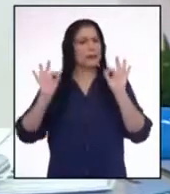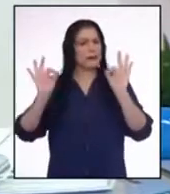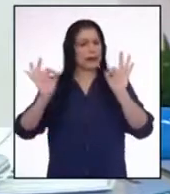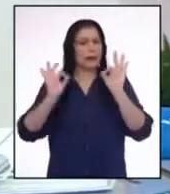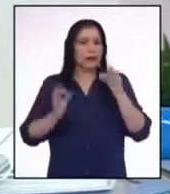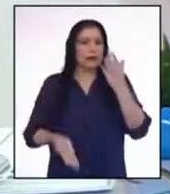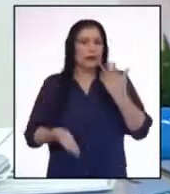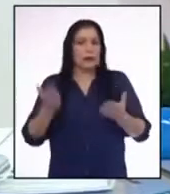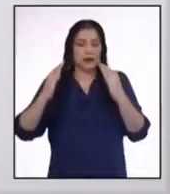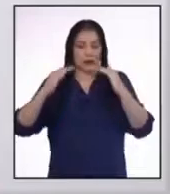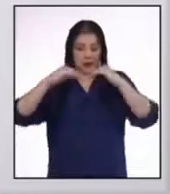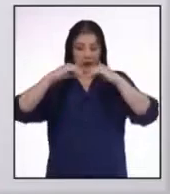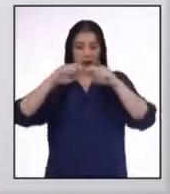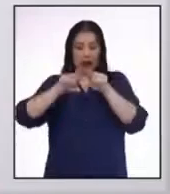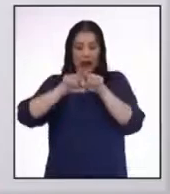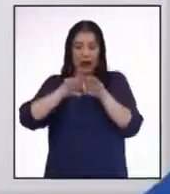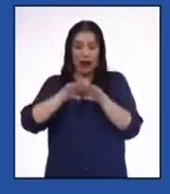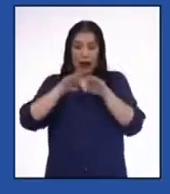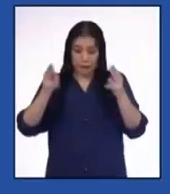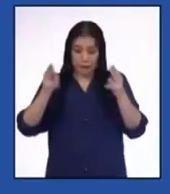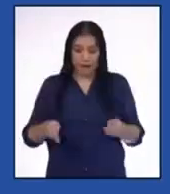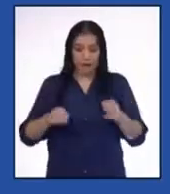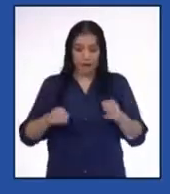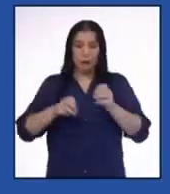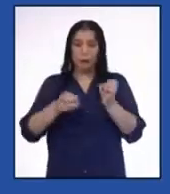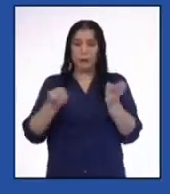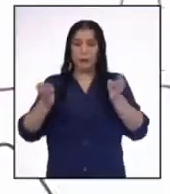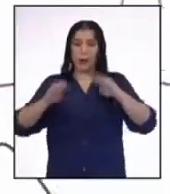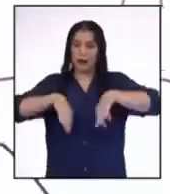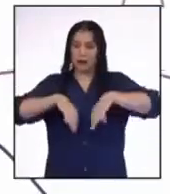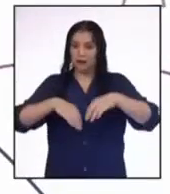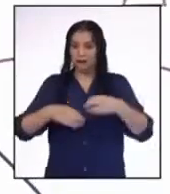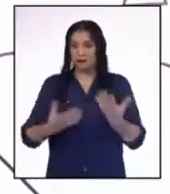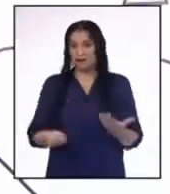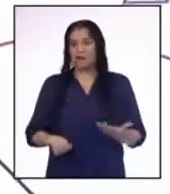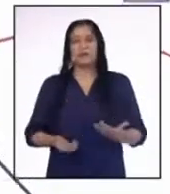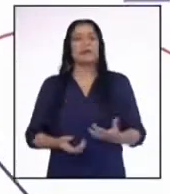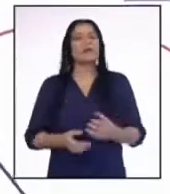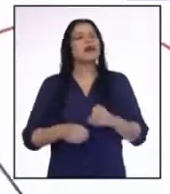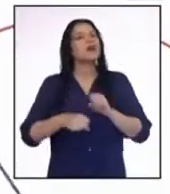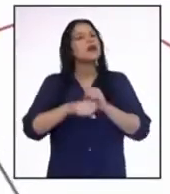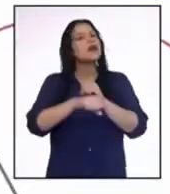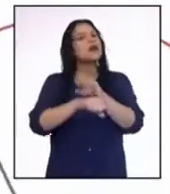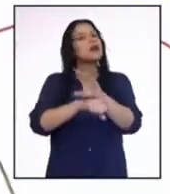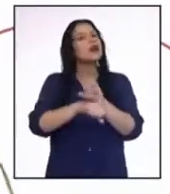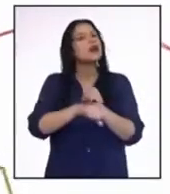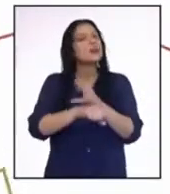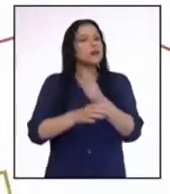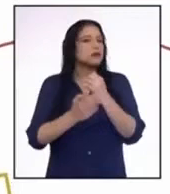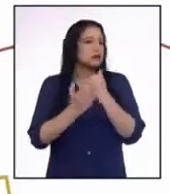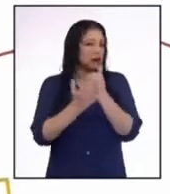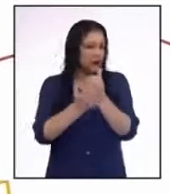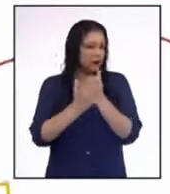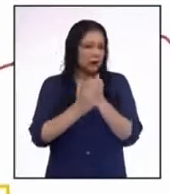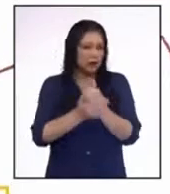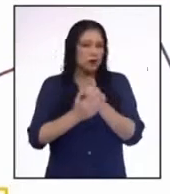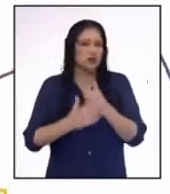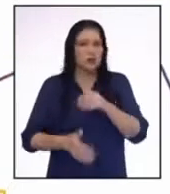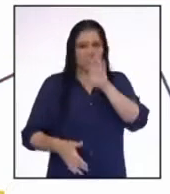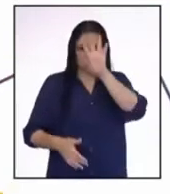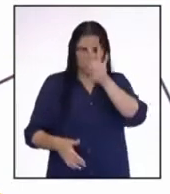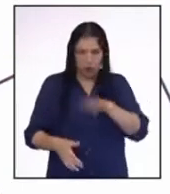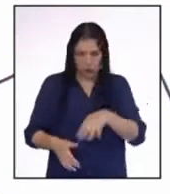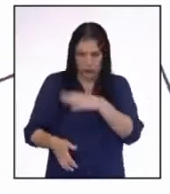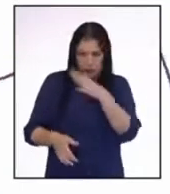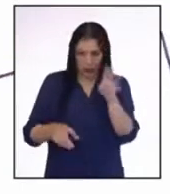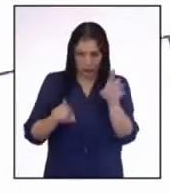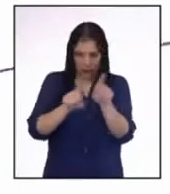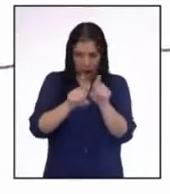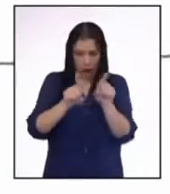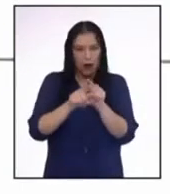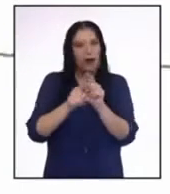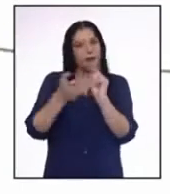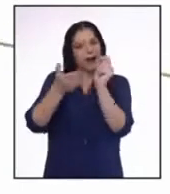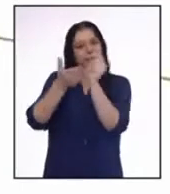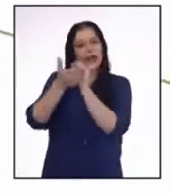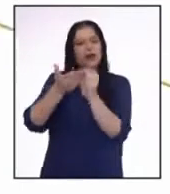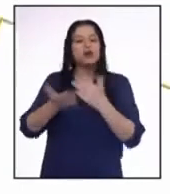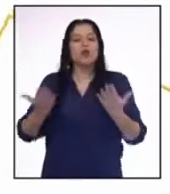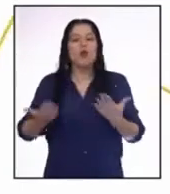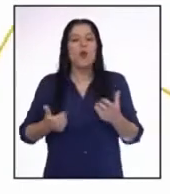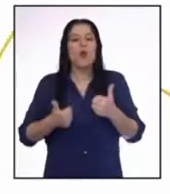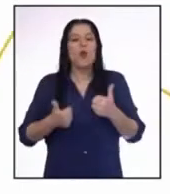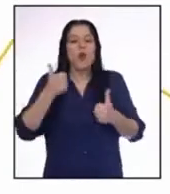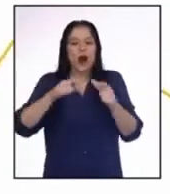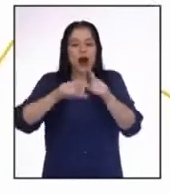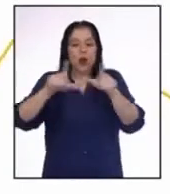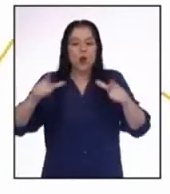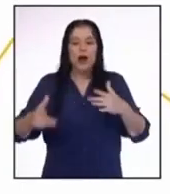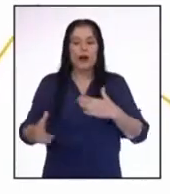porque podría romperse. Es correcto. Les recomiendo que se ayuden de una tabla como esta para que anoten los lugares de